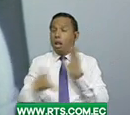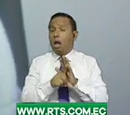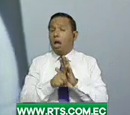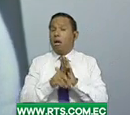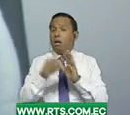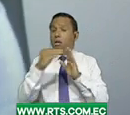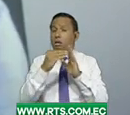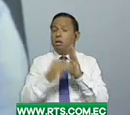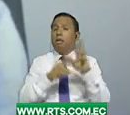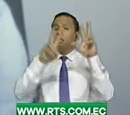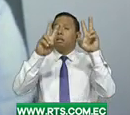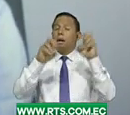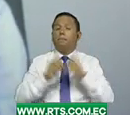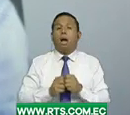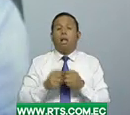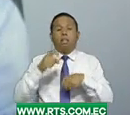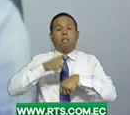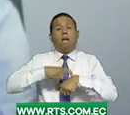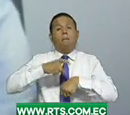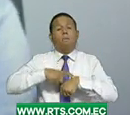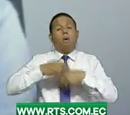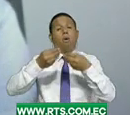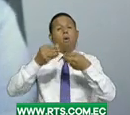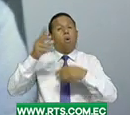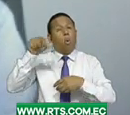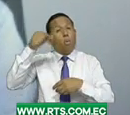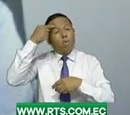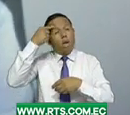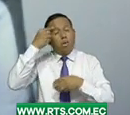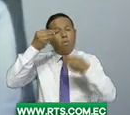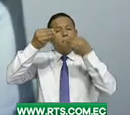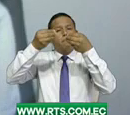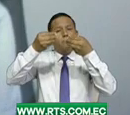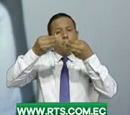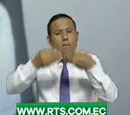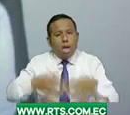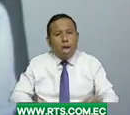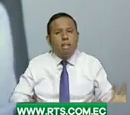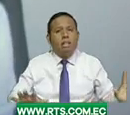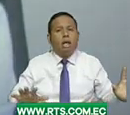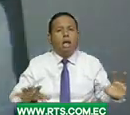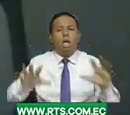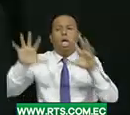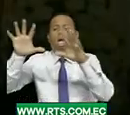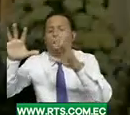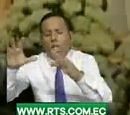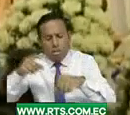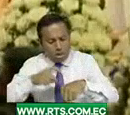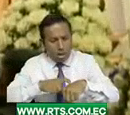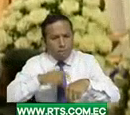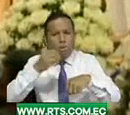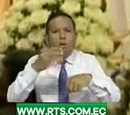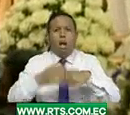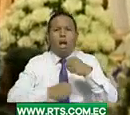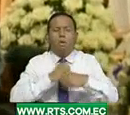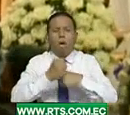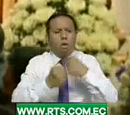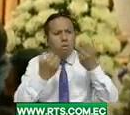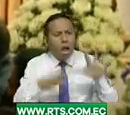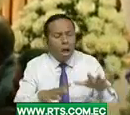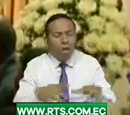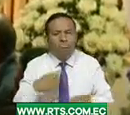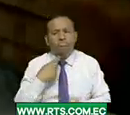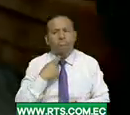el transcurso del tiempo el Estado pierde la posibilidad de perseguir a una persona que ha cometido un delito. En el femicidio de María Belén